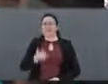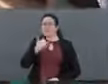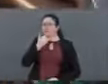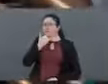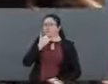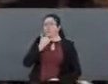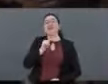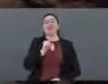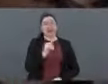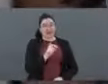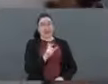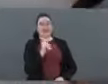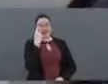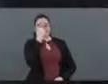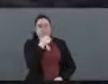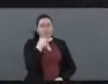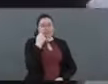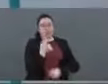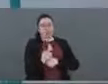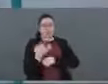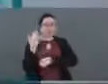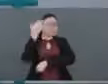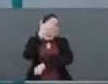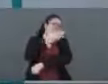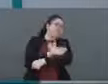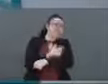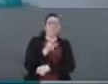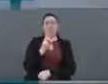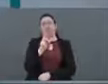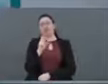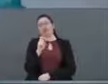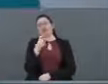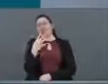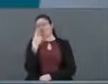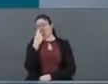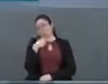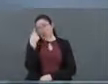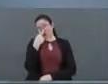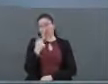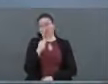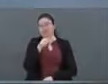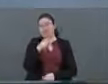24 horas? Opera 24 horas, opera en forma continua. Sí.